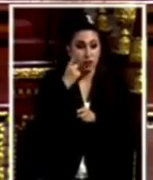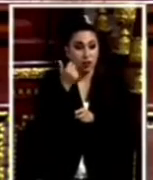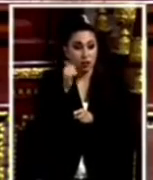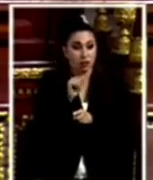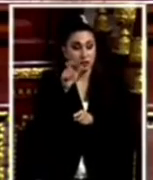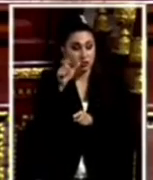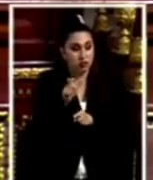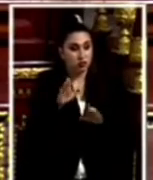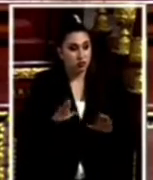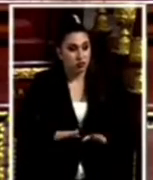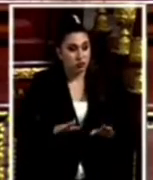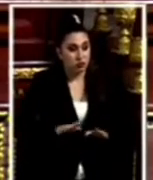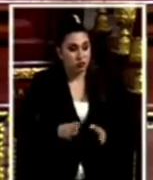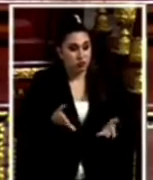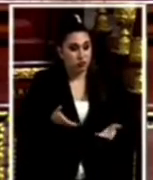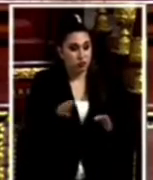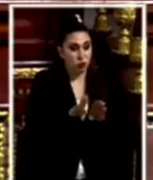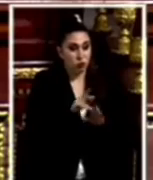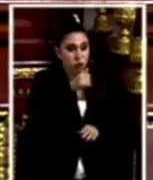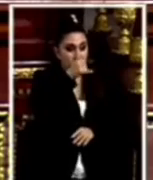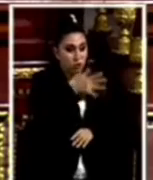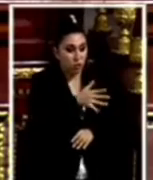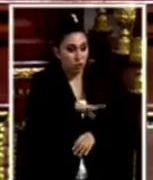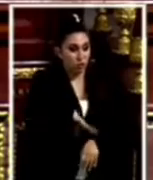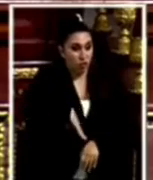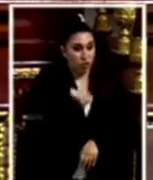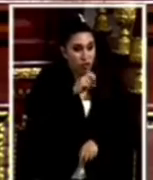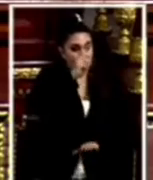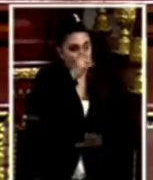estos niveles de violencia que